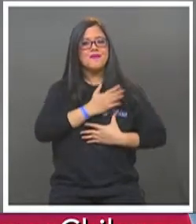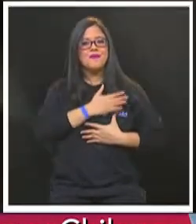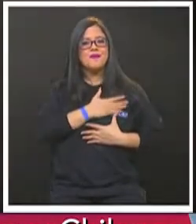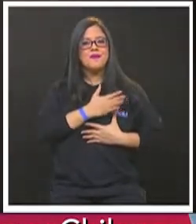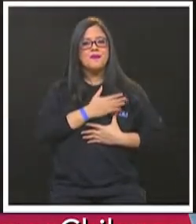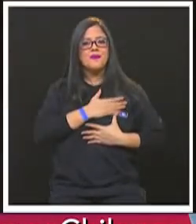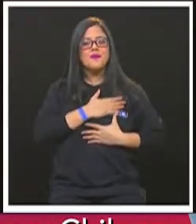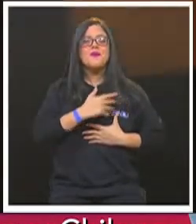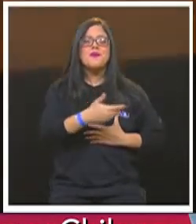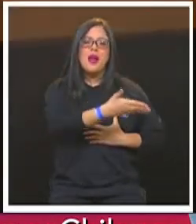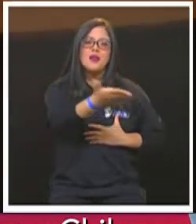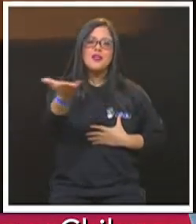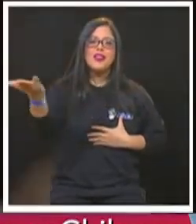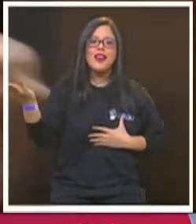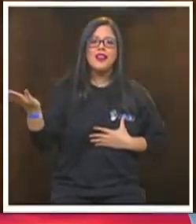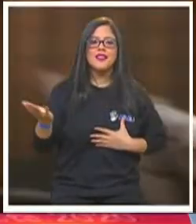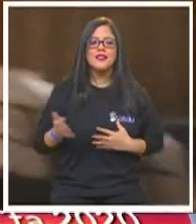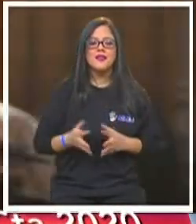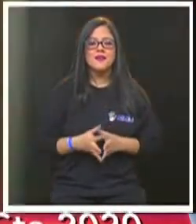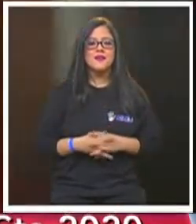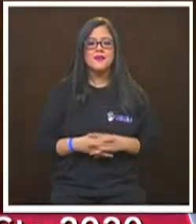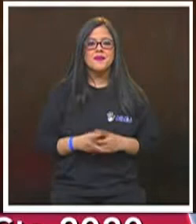ustedes.